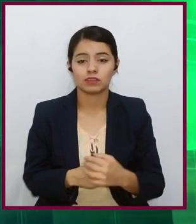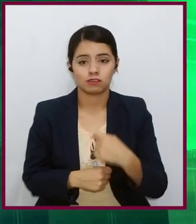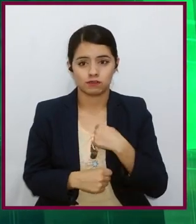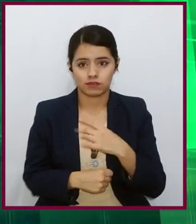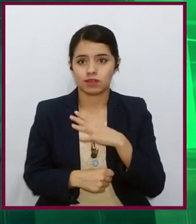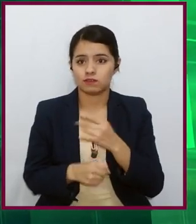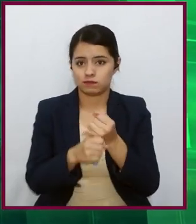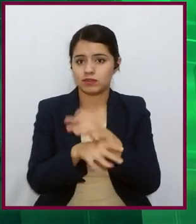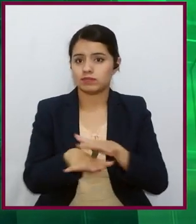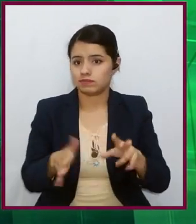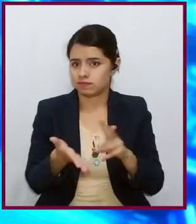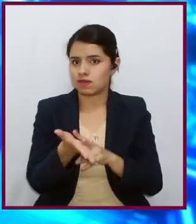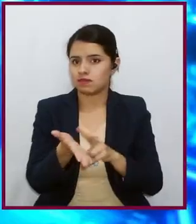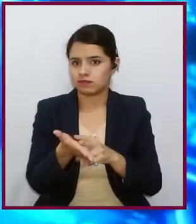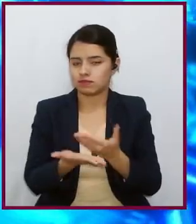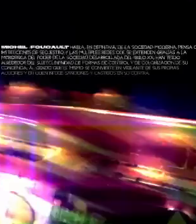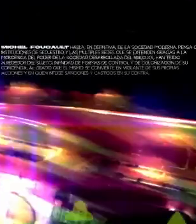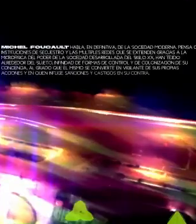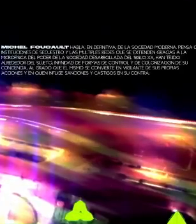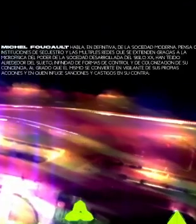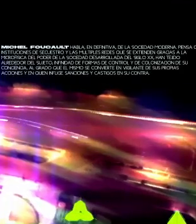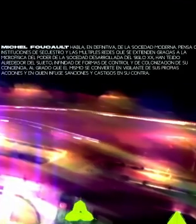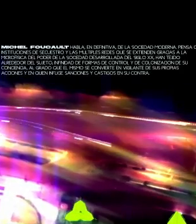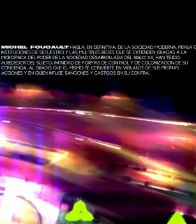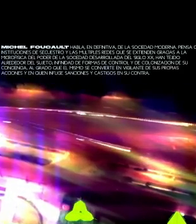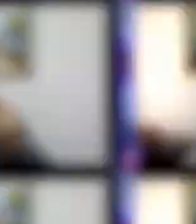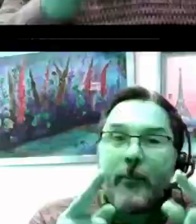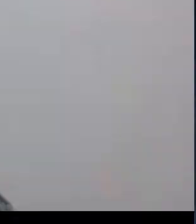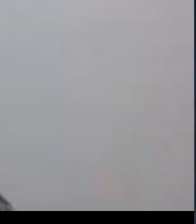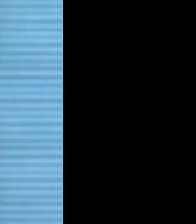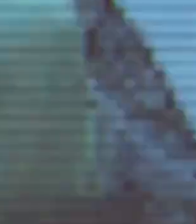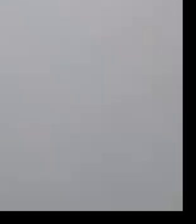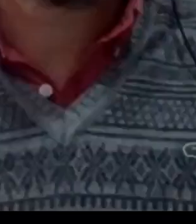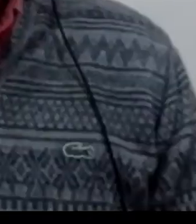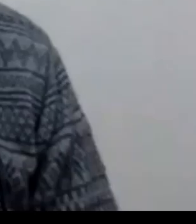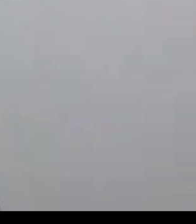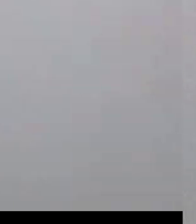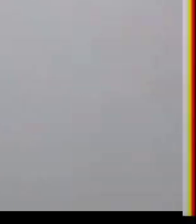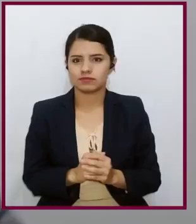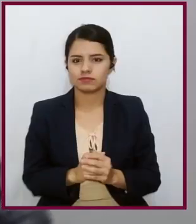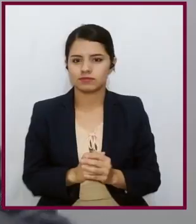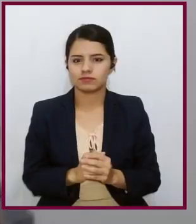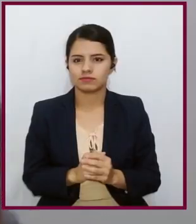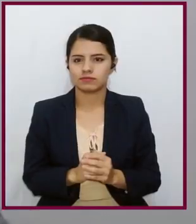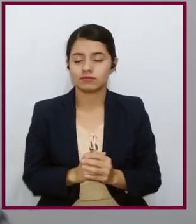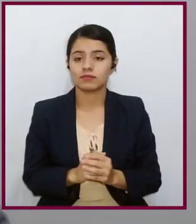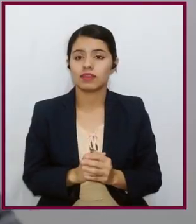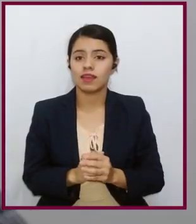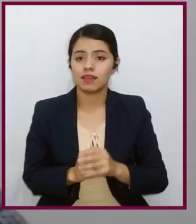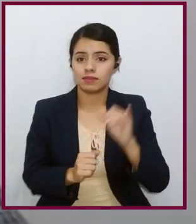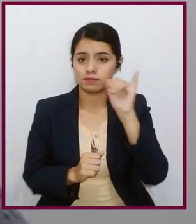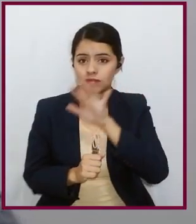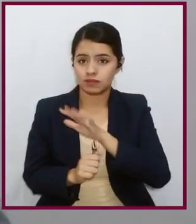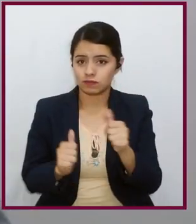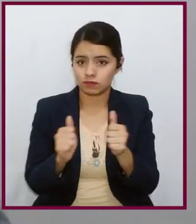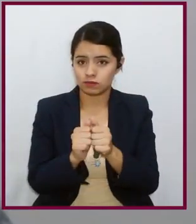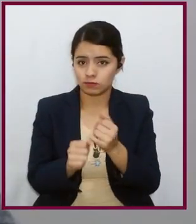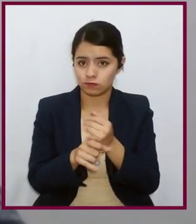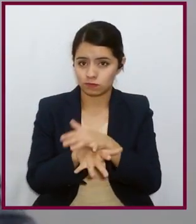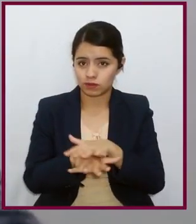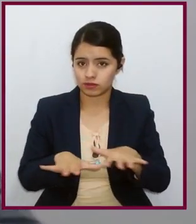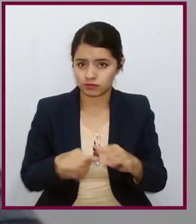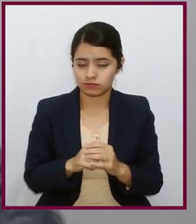¿Responsable? Tú dale, así nomás. Lo que caiga. ¡Nadie se va a dar cuenta!